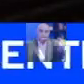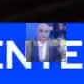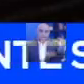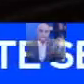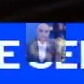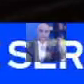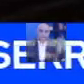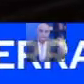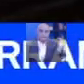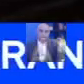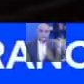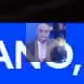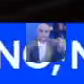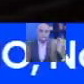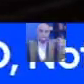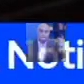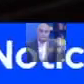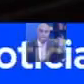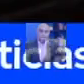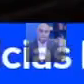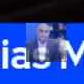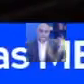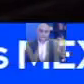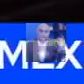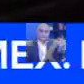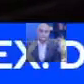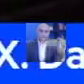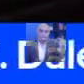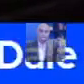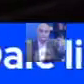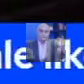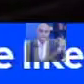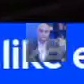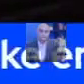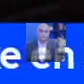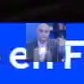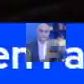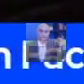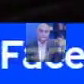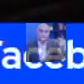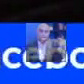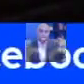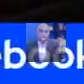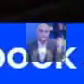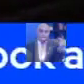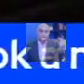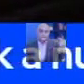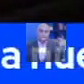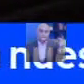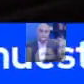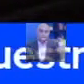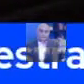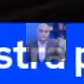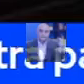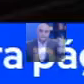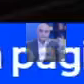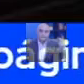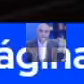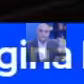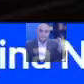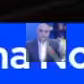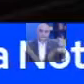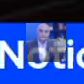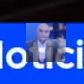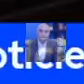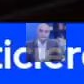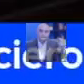sin ningún problema, dotado de tu profesionalismo, dotado de esta inteligencia que durante el incidente